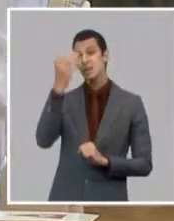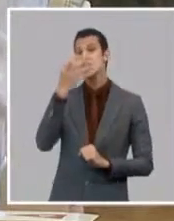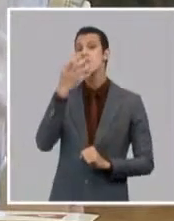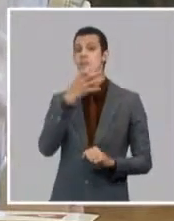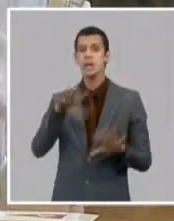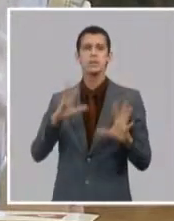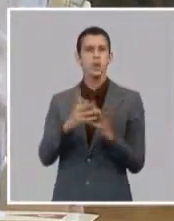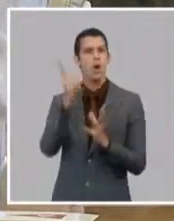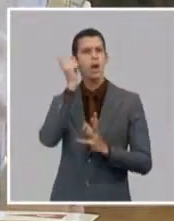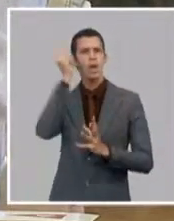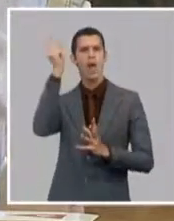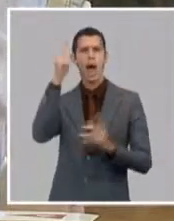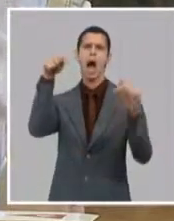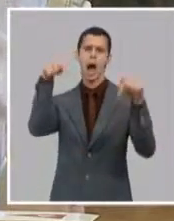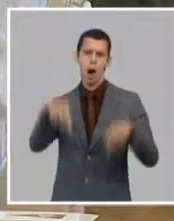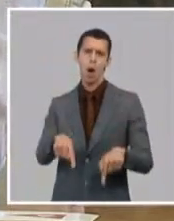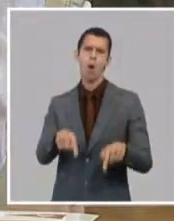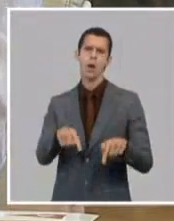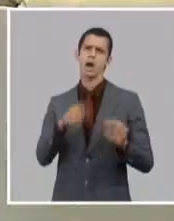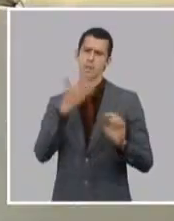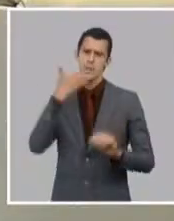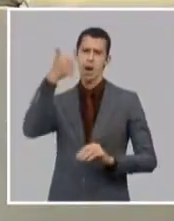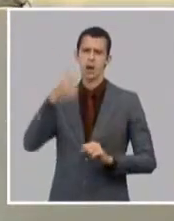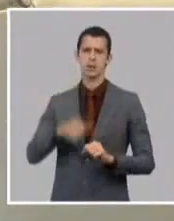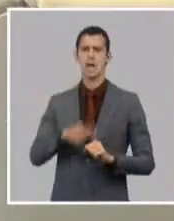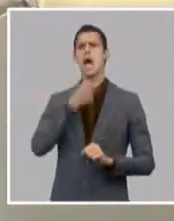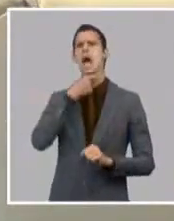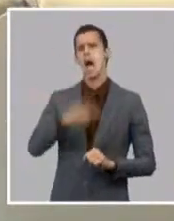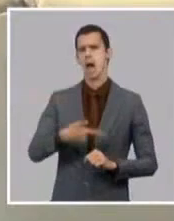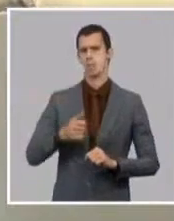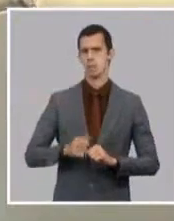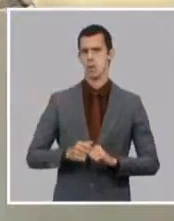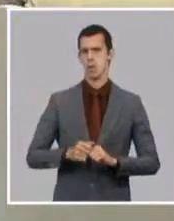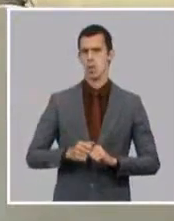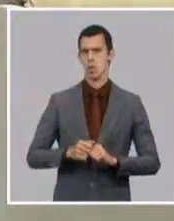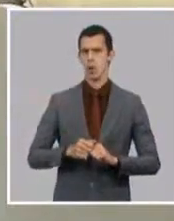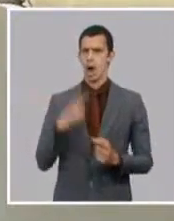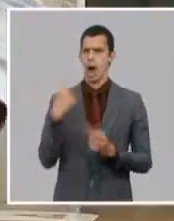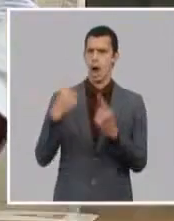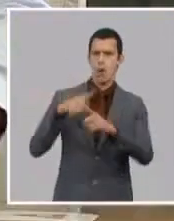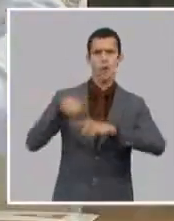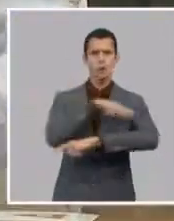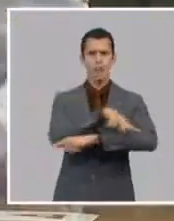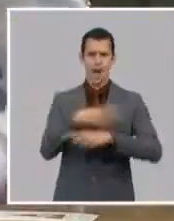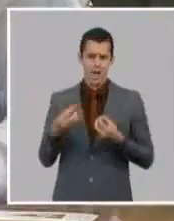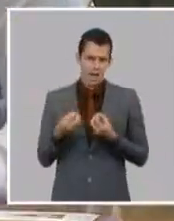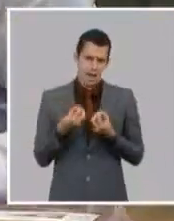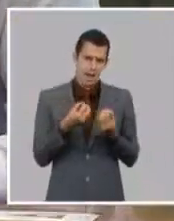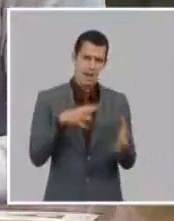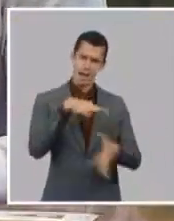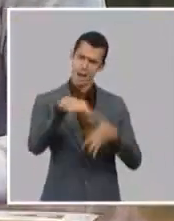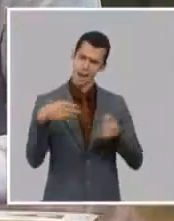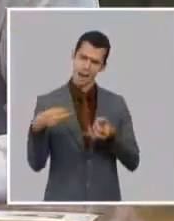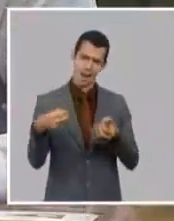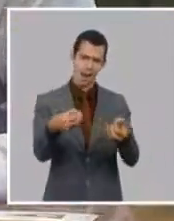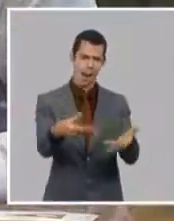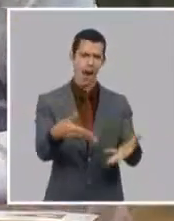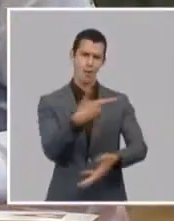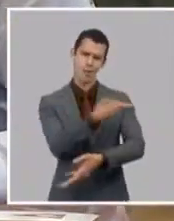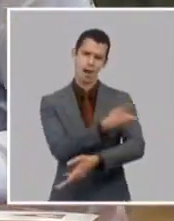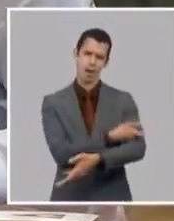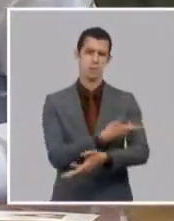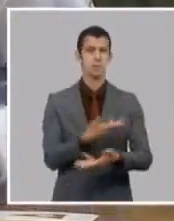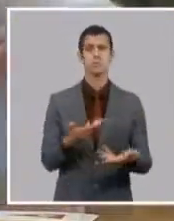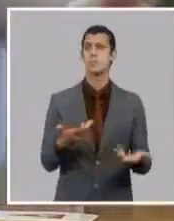de otro lugar aquí a Cuba en estos momentos? ¿Con quién hemos vacunado ya casi un 30% de la población con primera dosis?